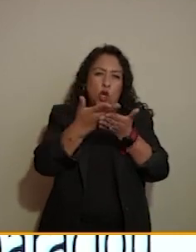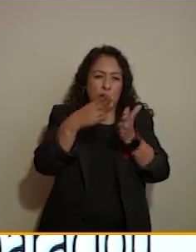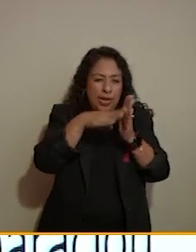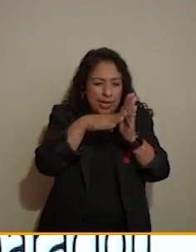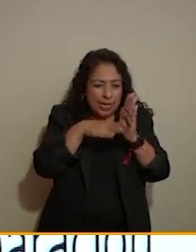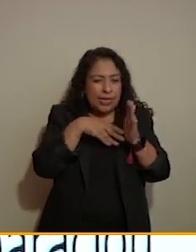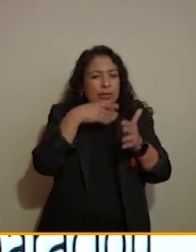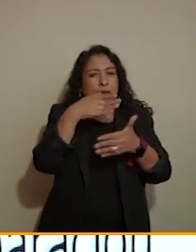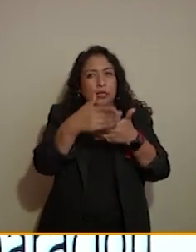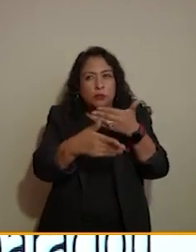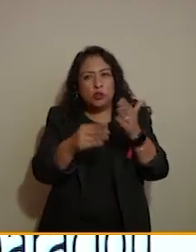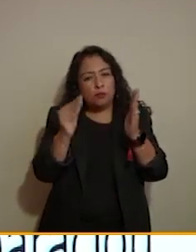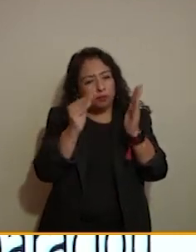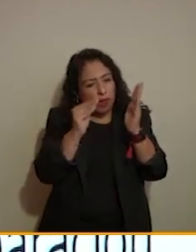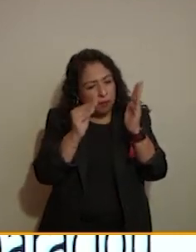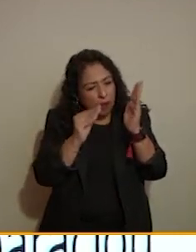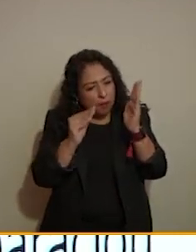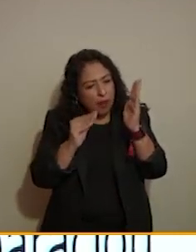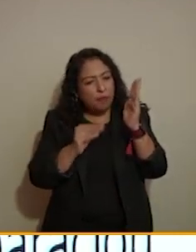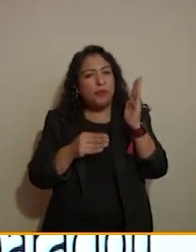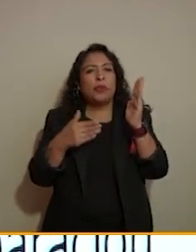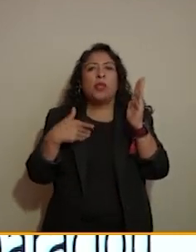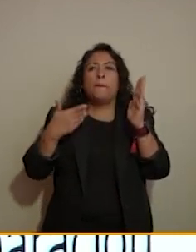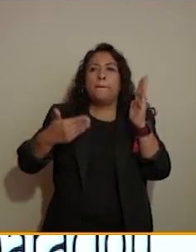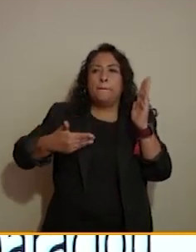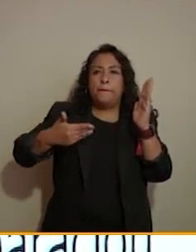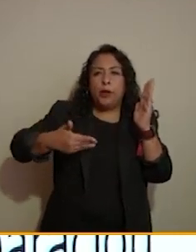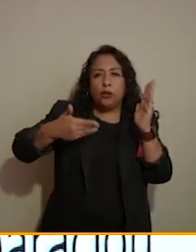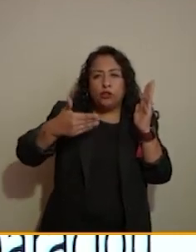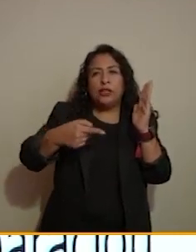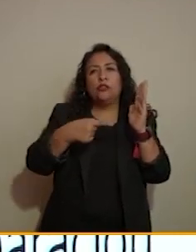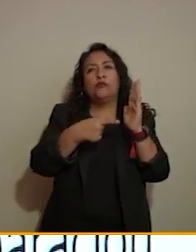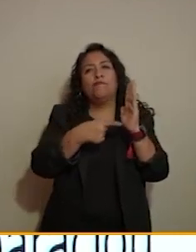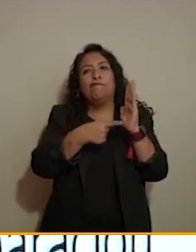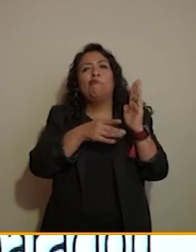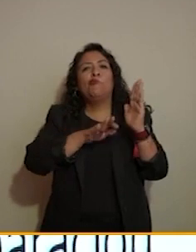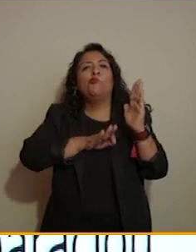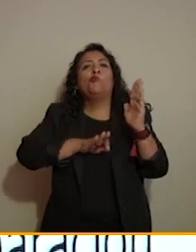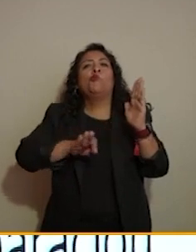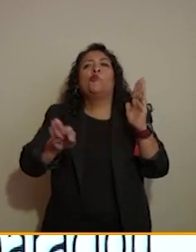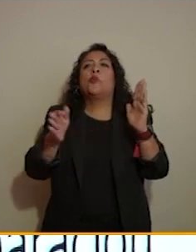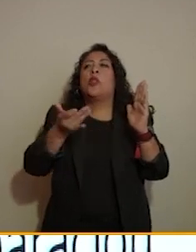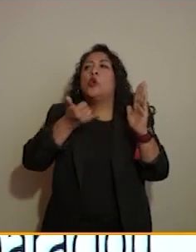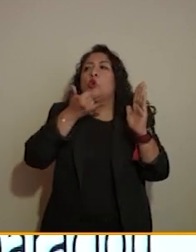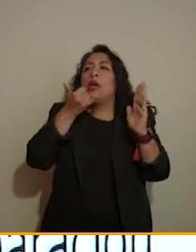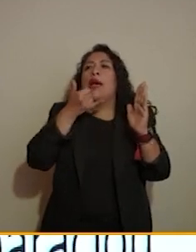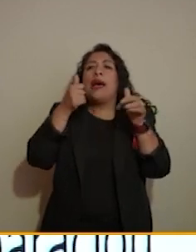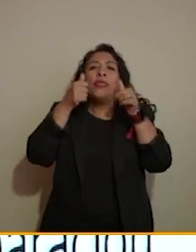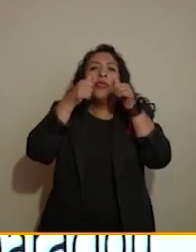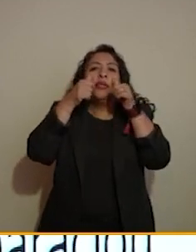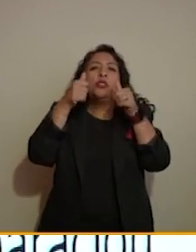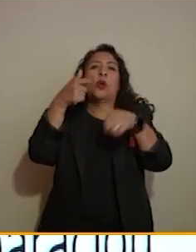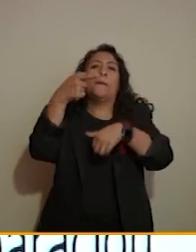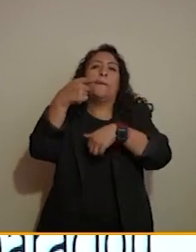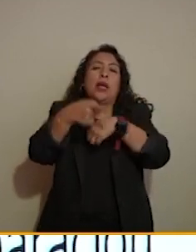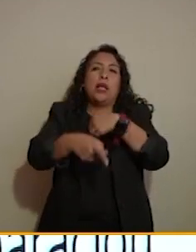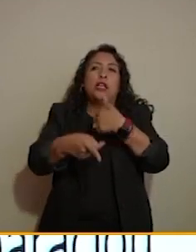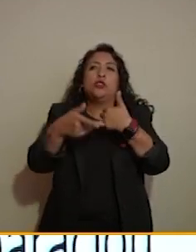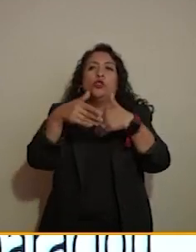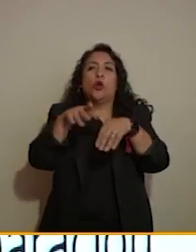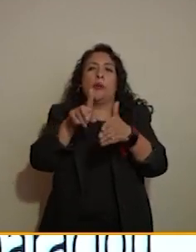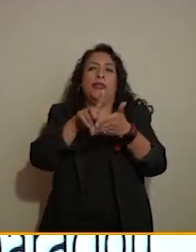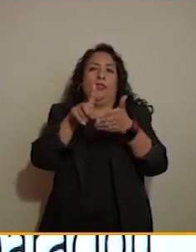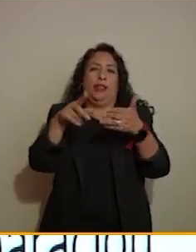procedimientos, incorporen procesos que permitan prevenir y atender riesgos vinculados a